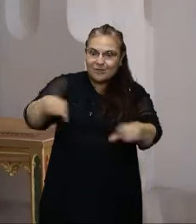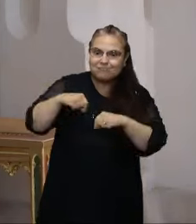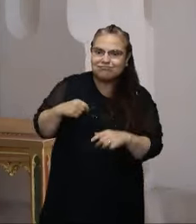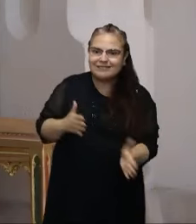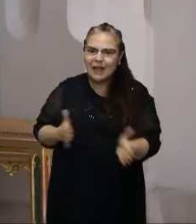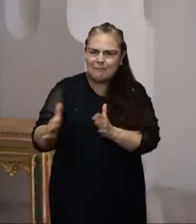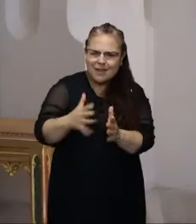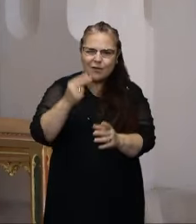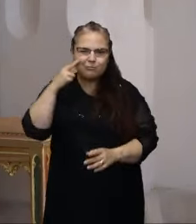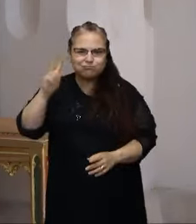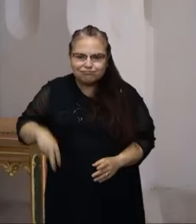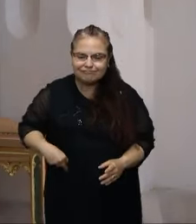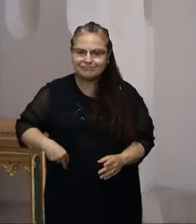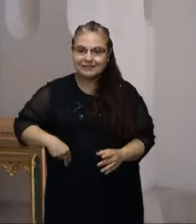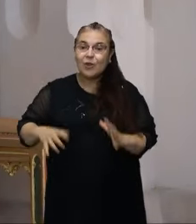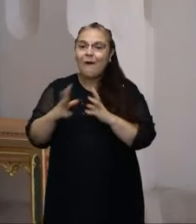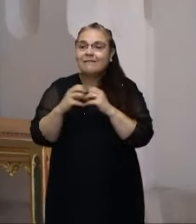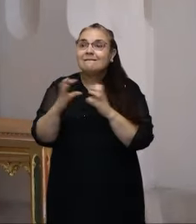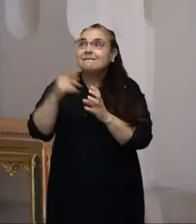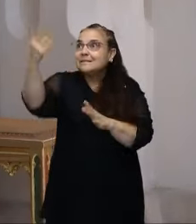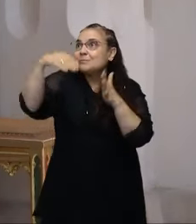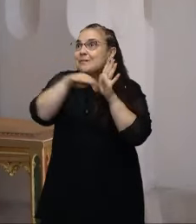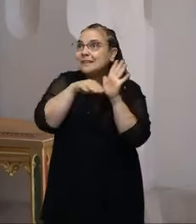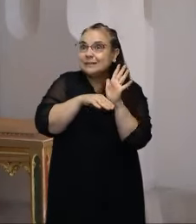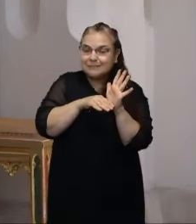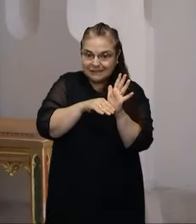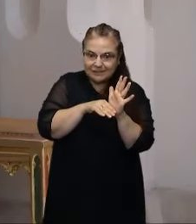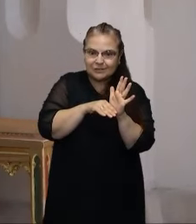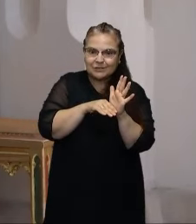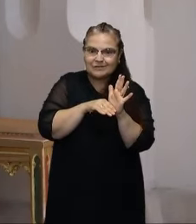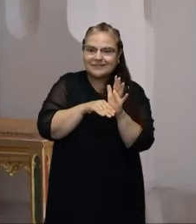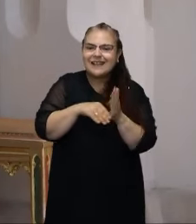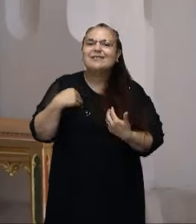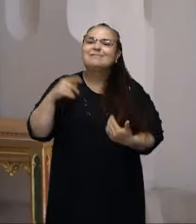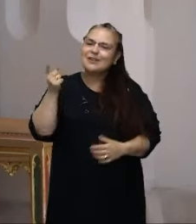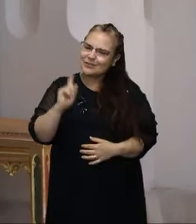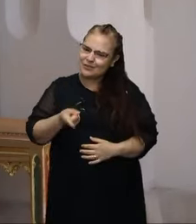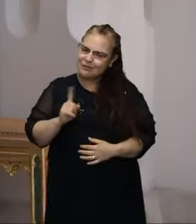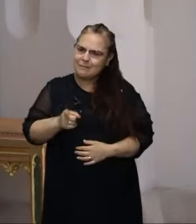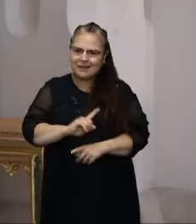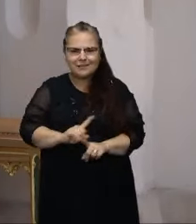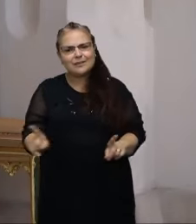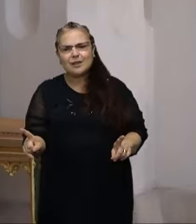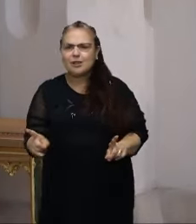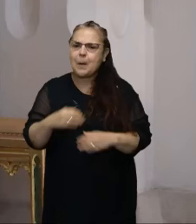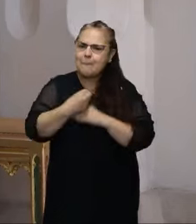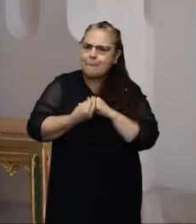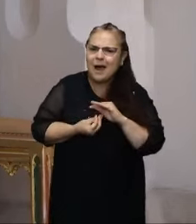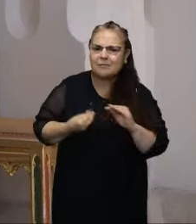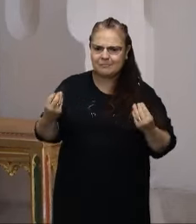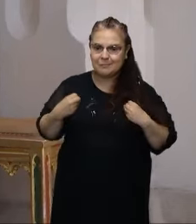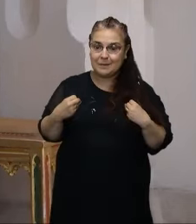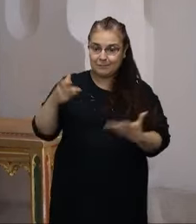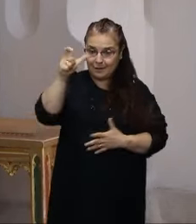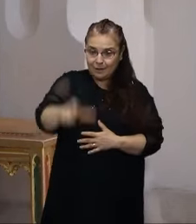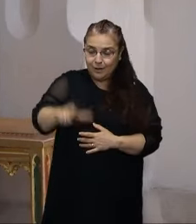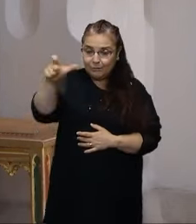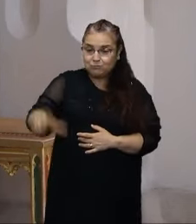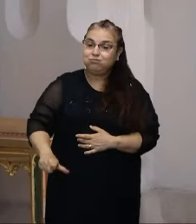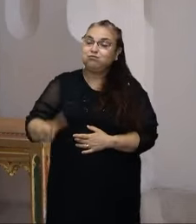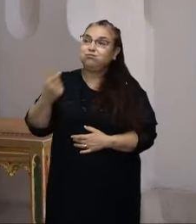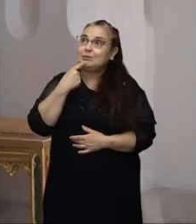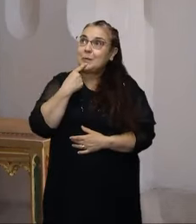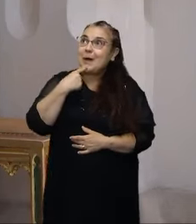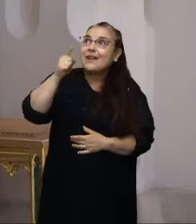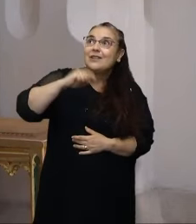camino verdadero, deseé tus mandamientos. No solo de pan vive el hombre, sino de toda palabra que sale de